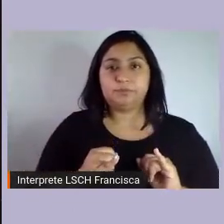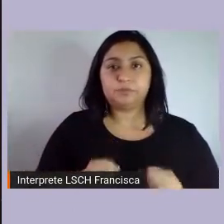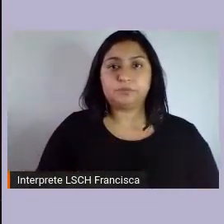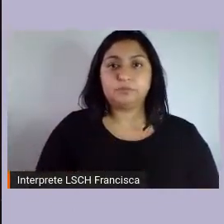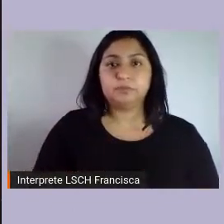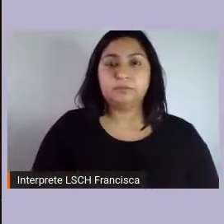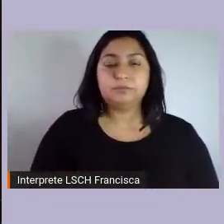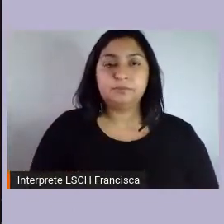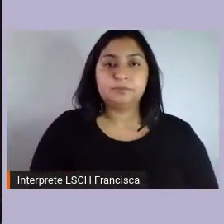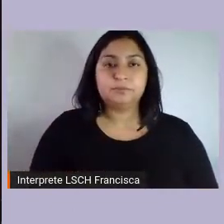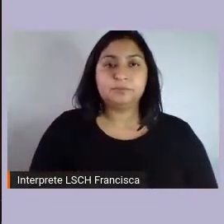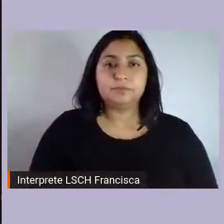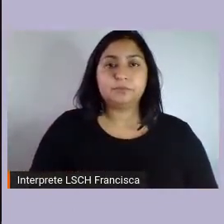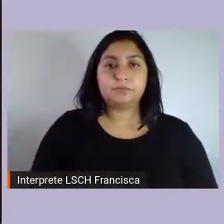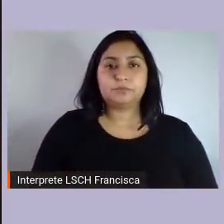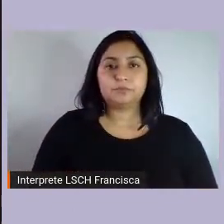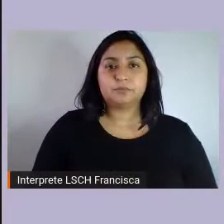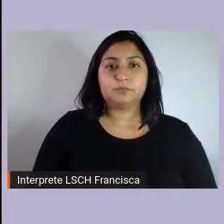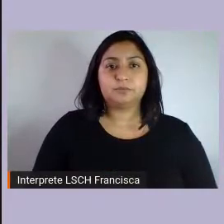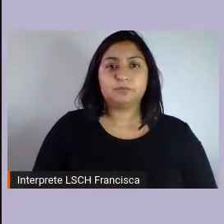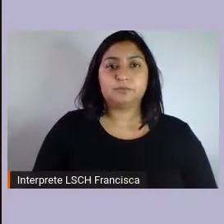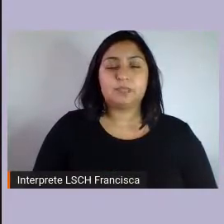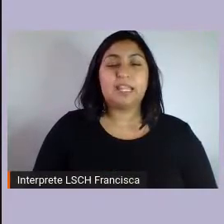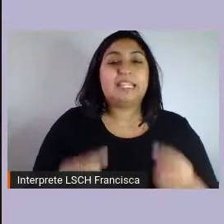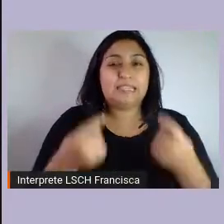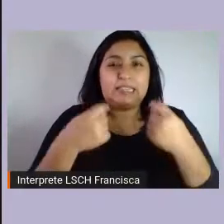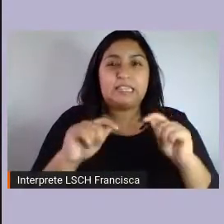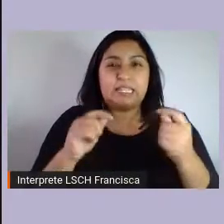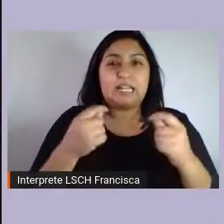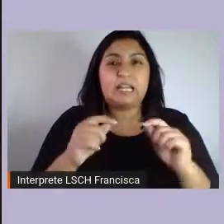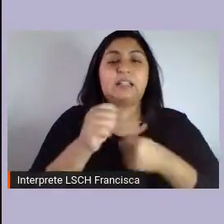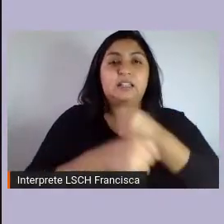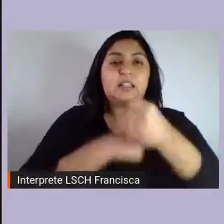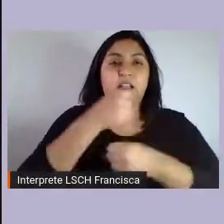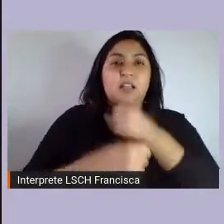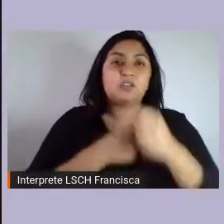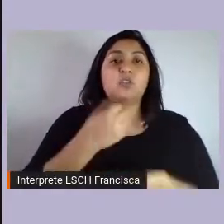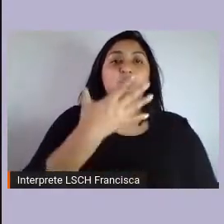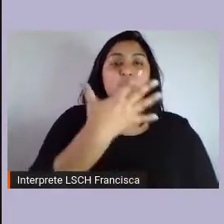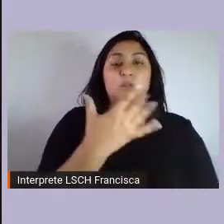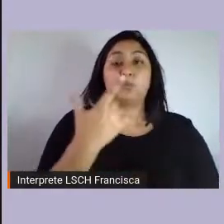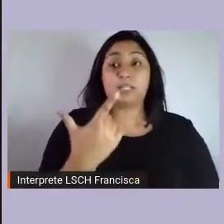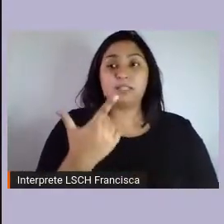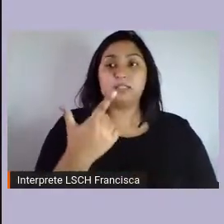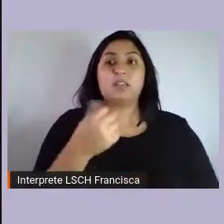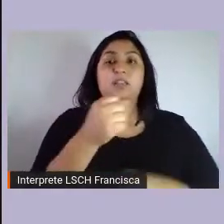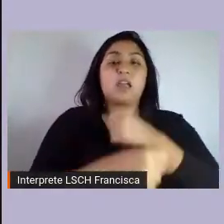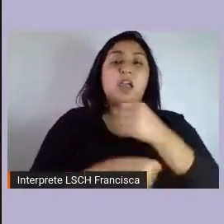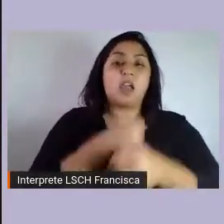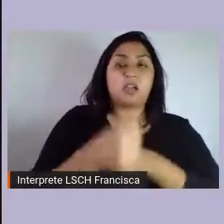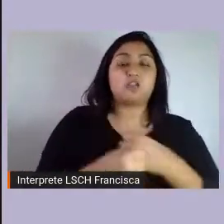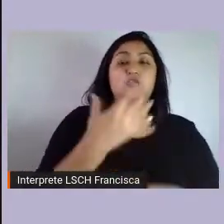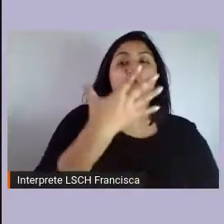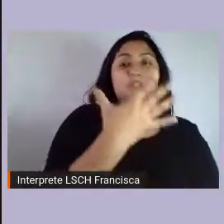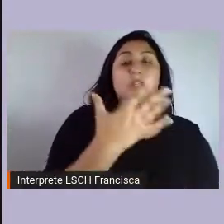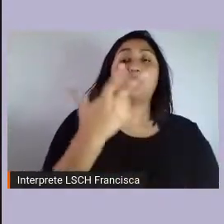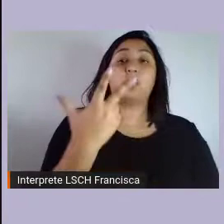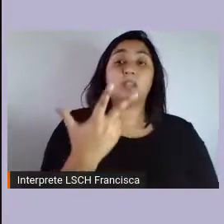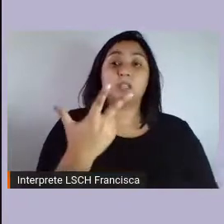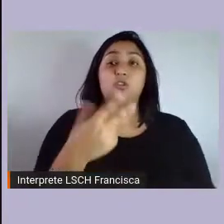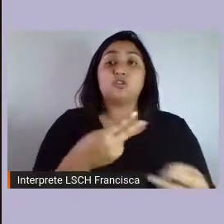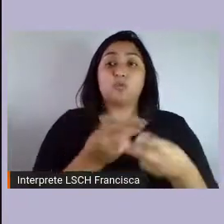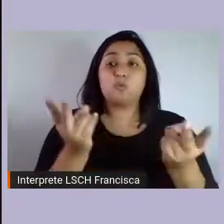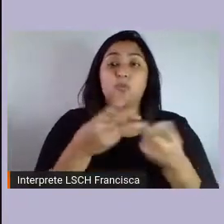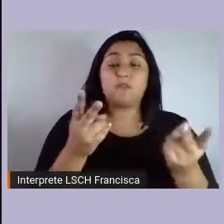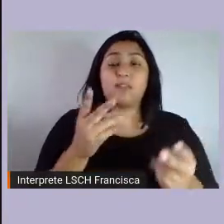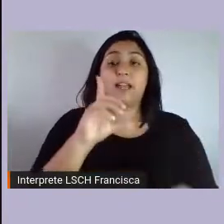Y esto, ella intenta el año 57, incluso 58, publicar las décimas con la